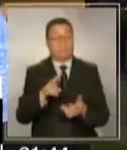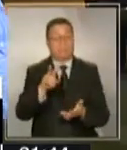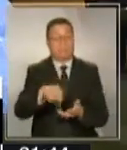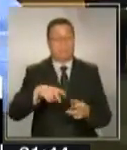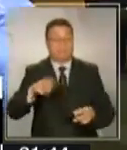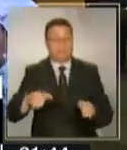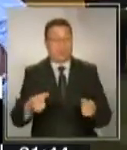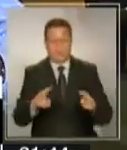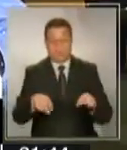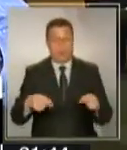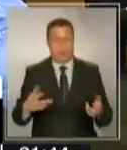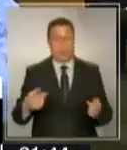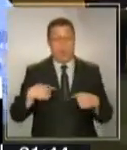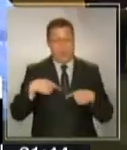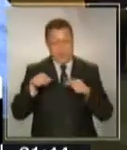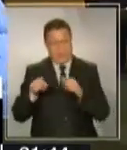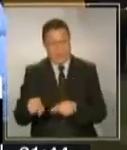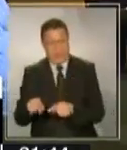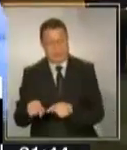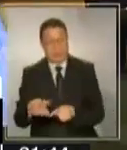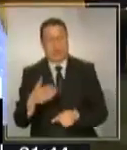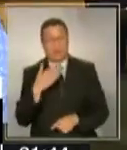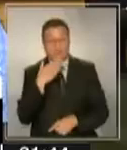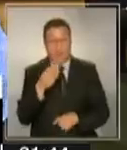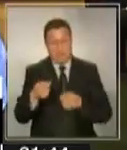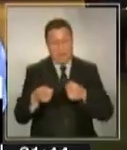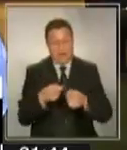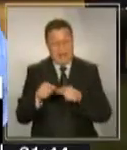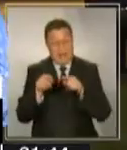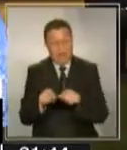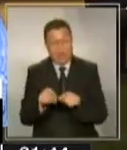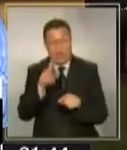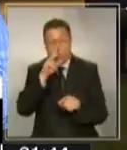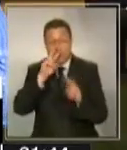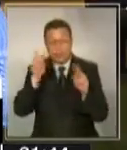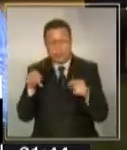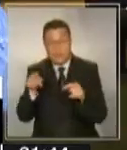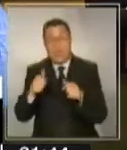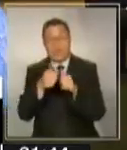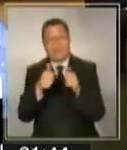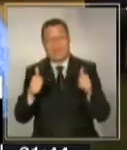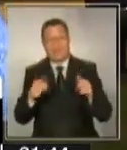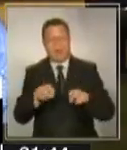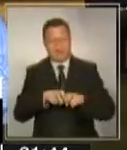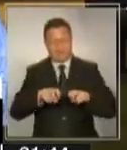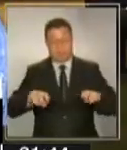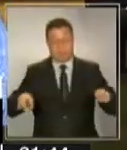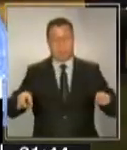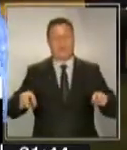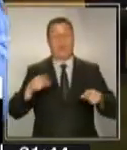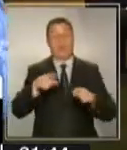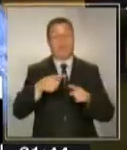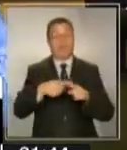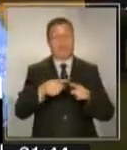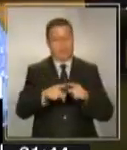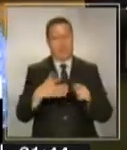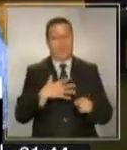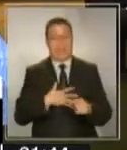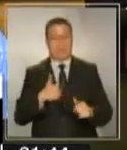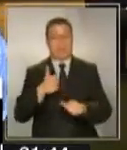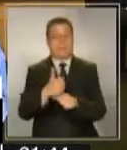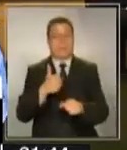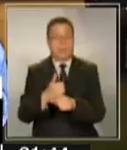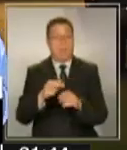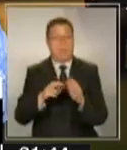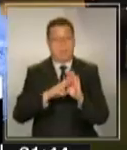del mercado. En este caso, ese mercado se instala en la mesa directiva y ahí los distintos sectores quieren participar, me parece